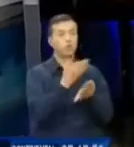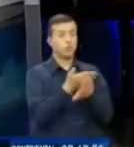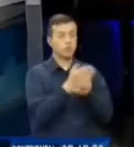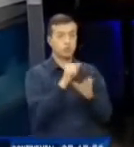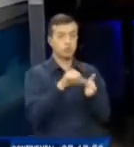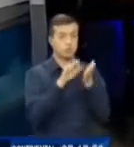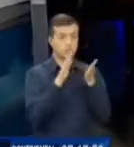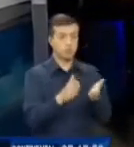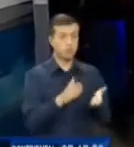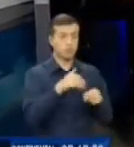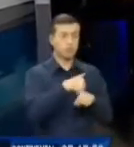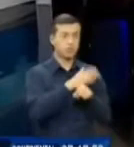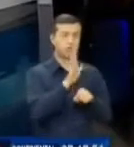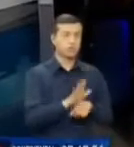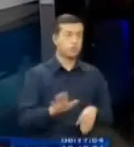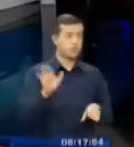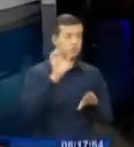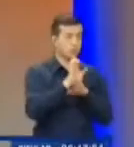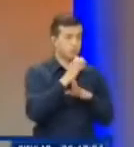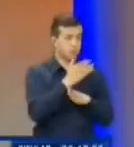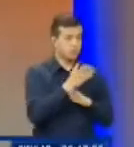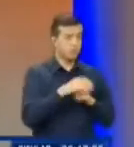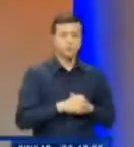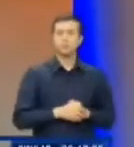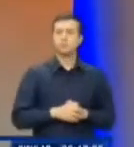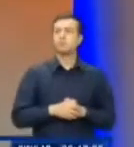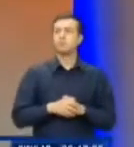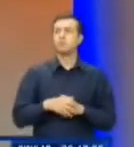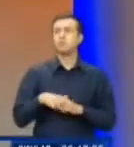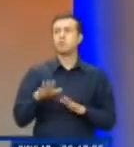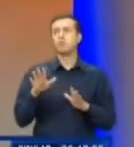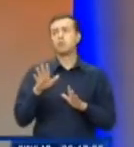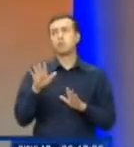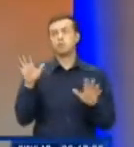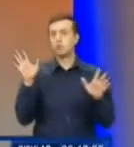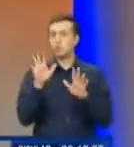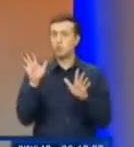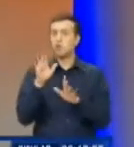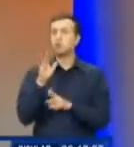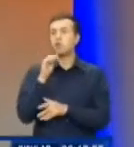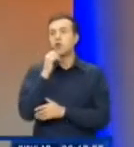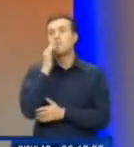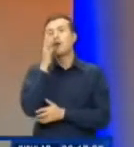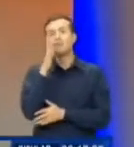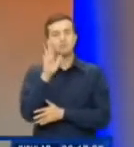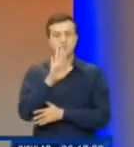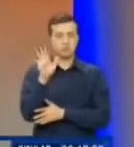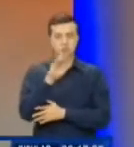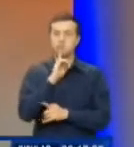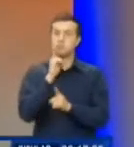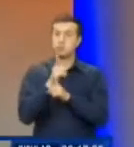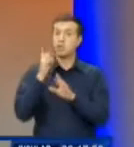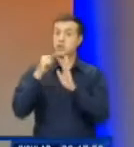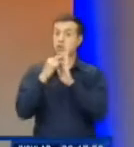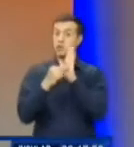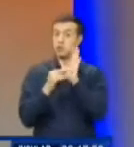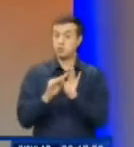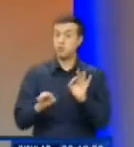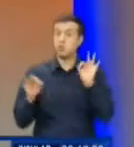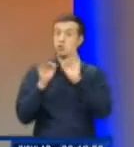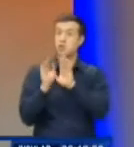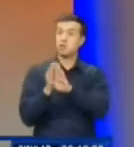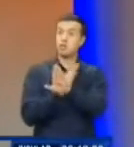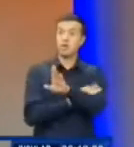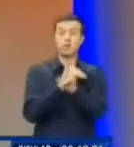la ciudadanía a lo largo y ancho del territorio nacional no es un canto de sirena la consulta prelegislativa es un requisito importantísimo